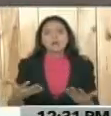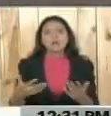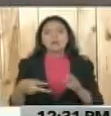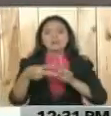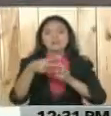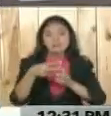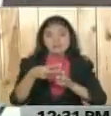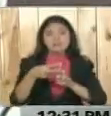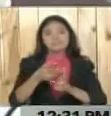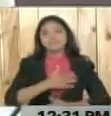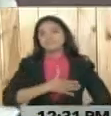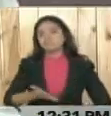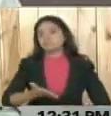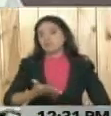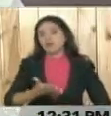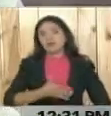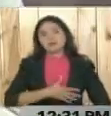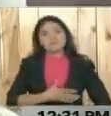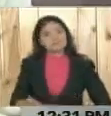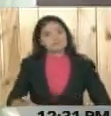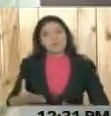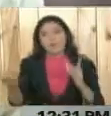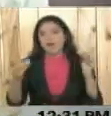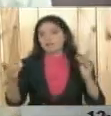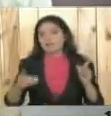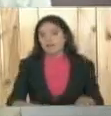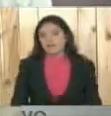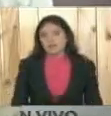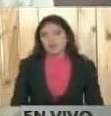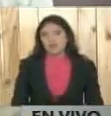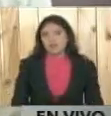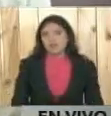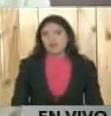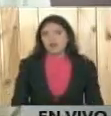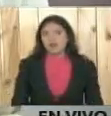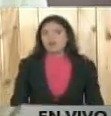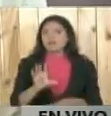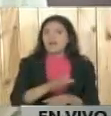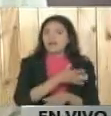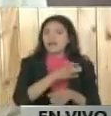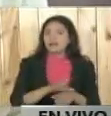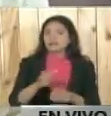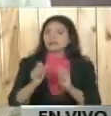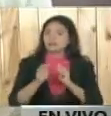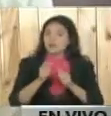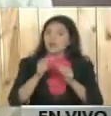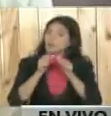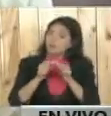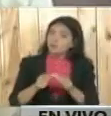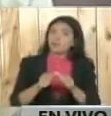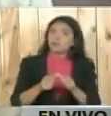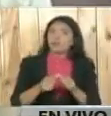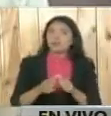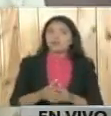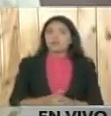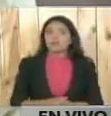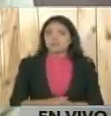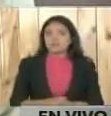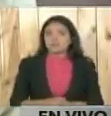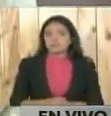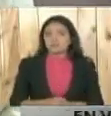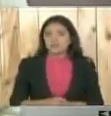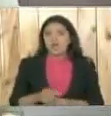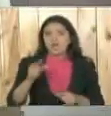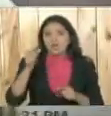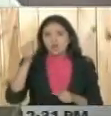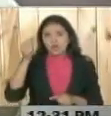numeral resteados con el diálogo. Y aquí le dediqué una canción al Chugo Torrealba. Presente. Para que continúen el diálogo. Chugo, no te pares, Chugo,